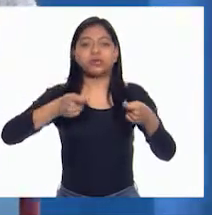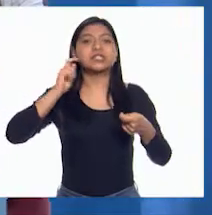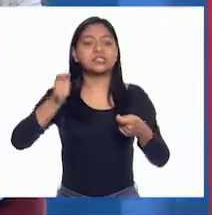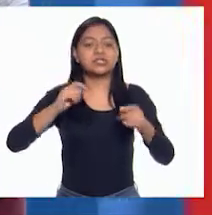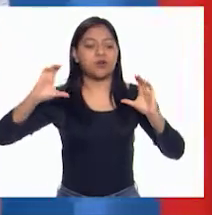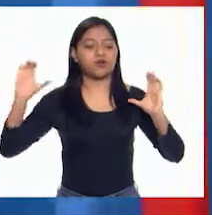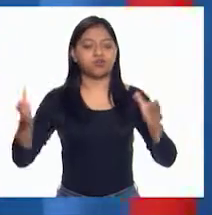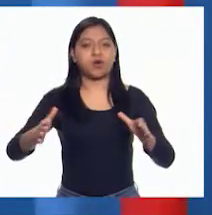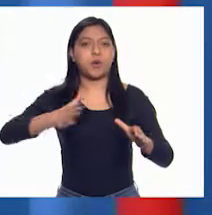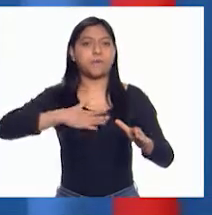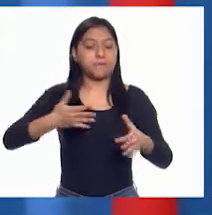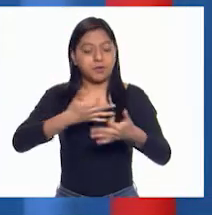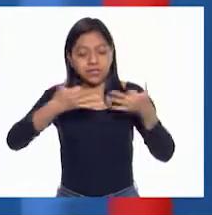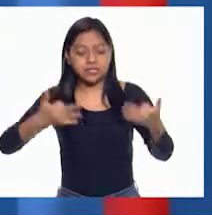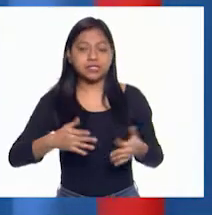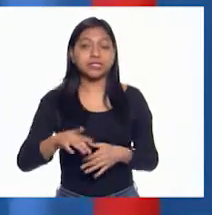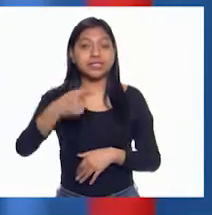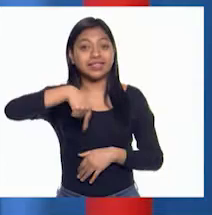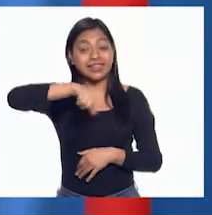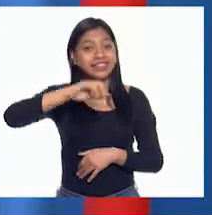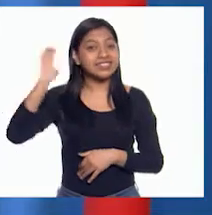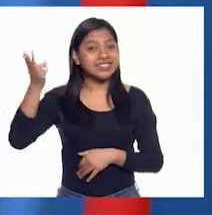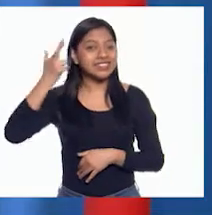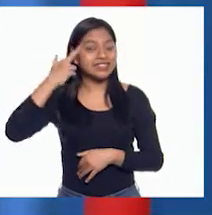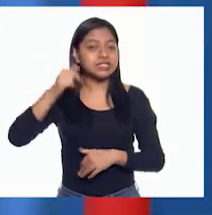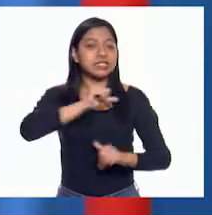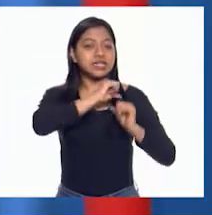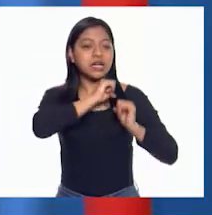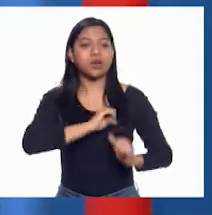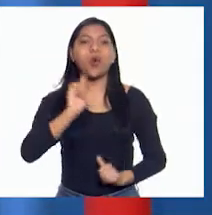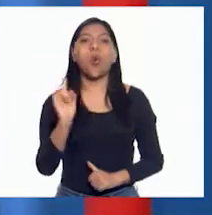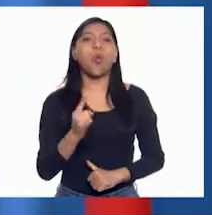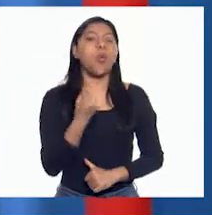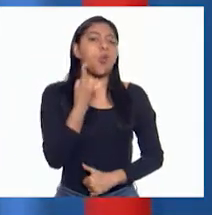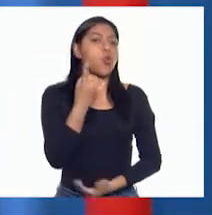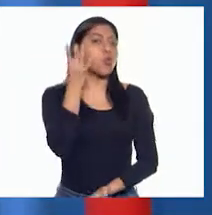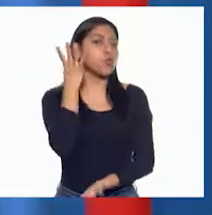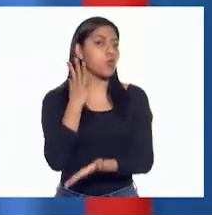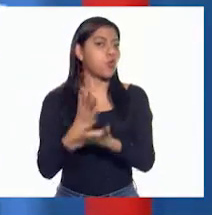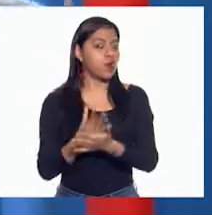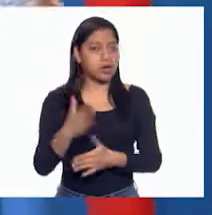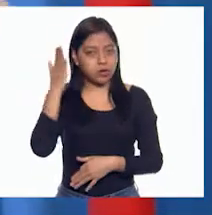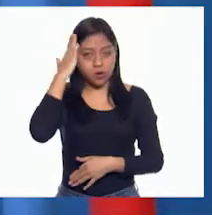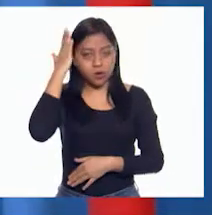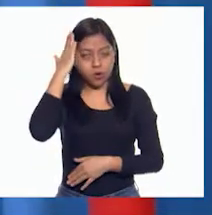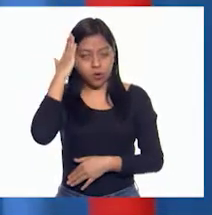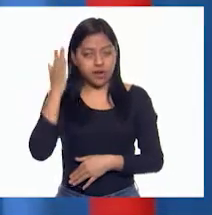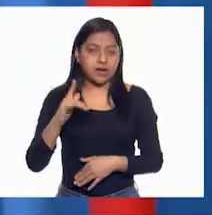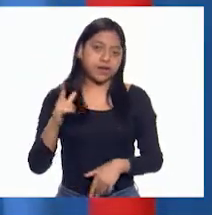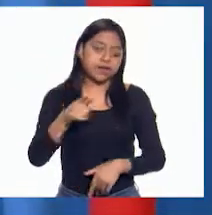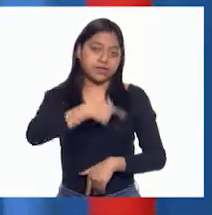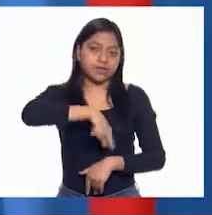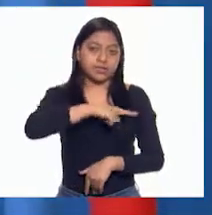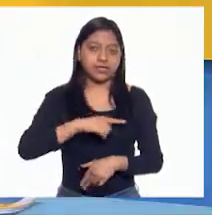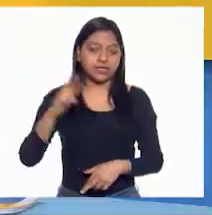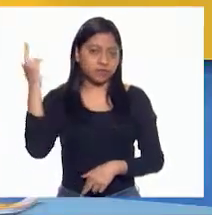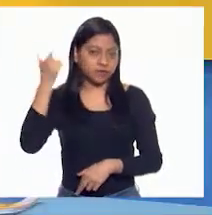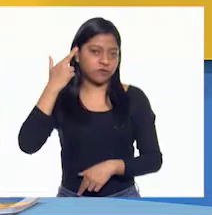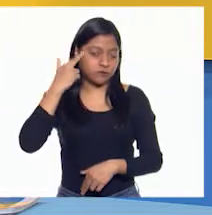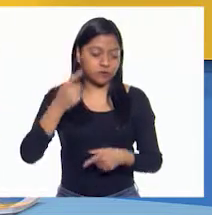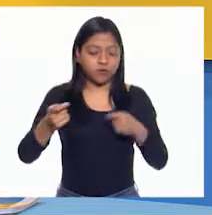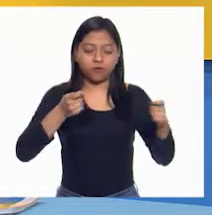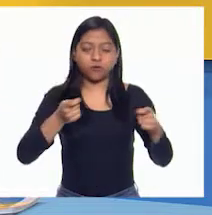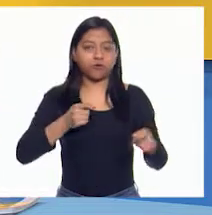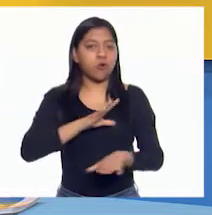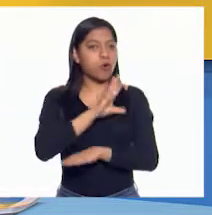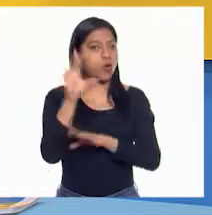unificaban territorios y reinos bajo la autoridad de un solo monarca que concentraba todo el poder. Claro